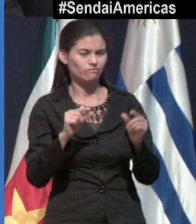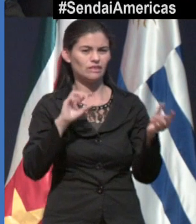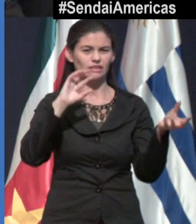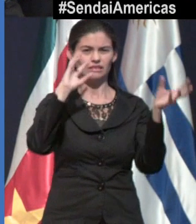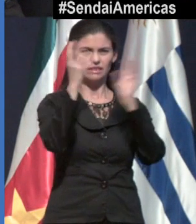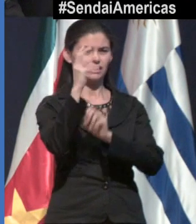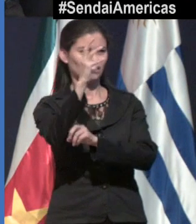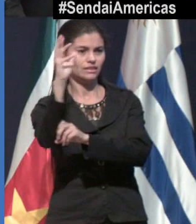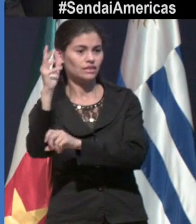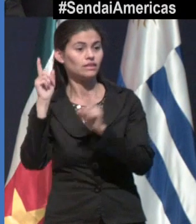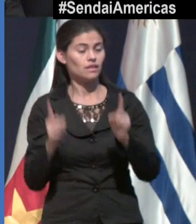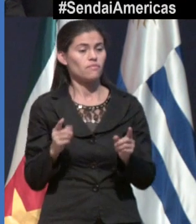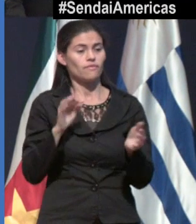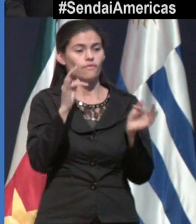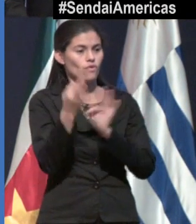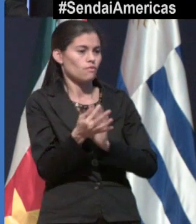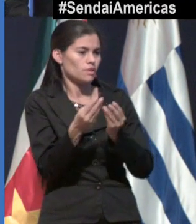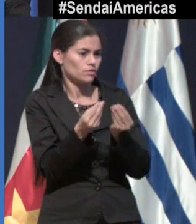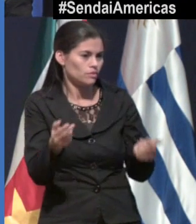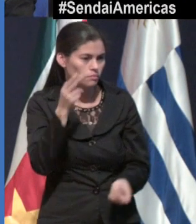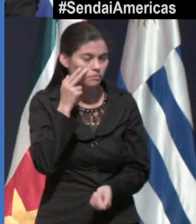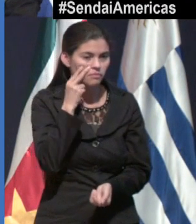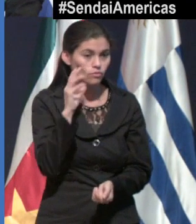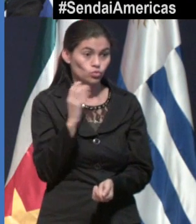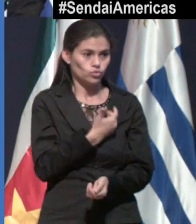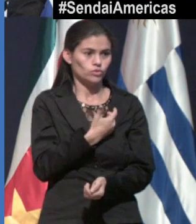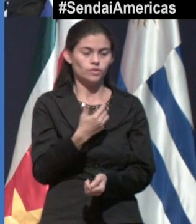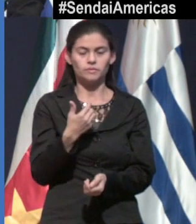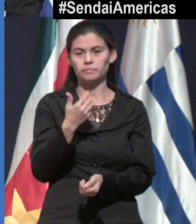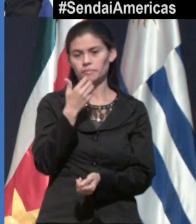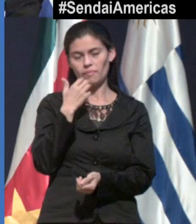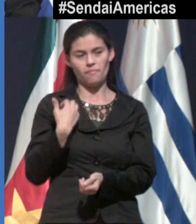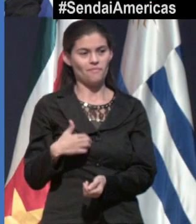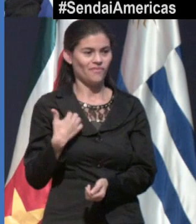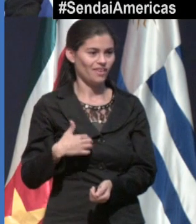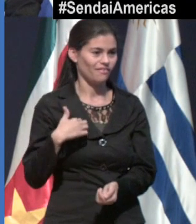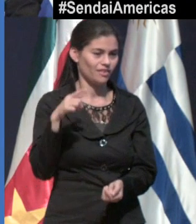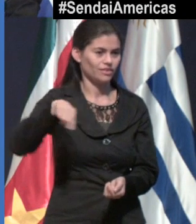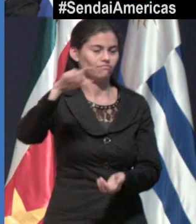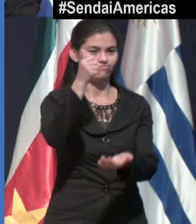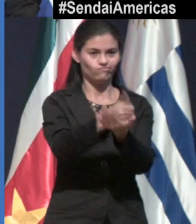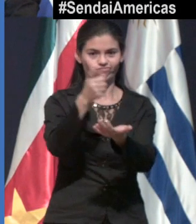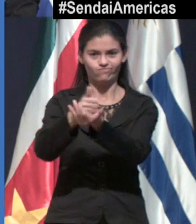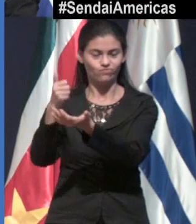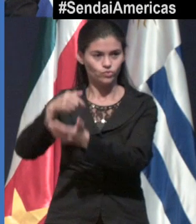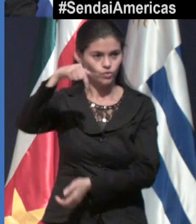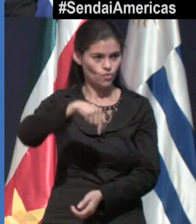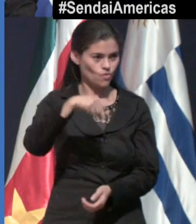desastres y desarrollo sostenible, es para nosotros muy placentero contar con su presencia aquí el día de